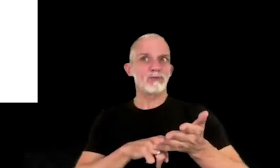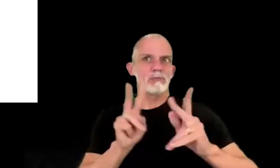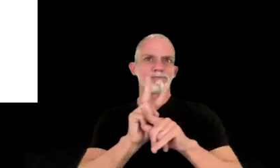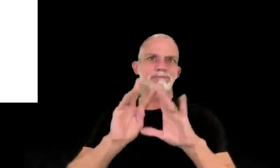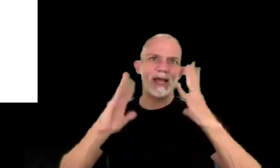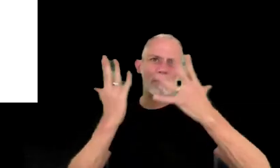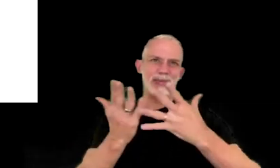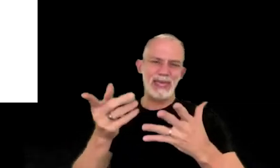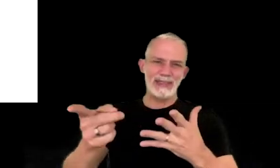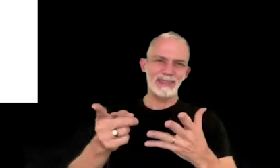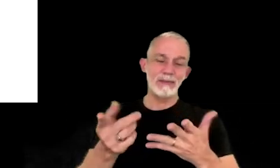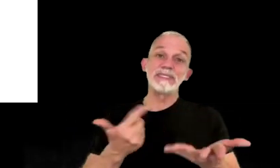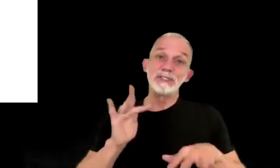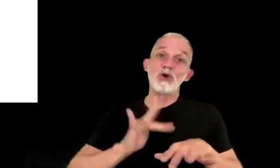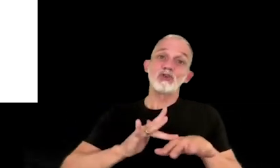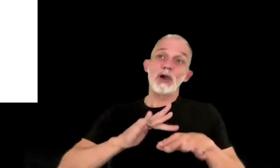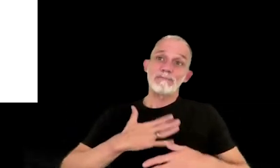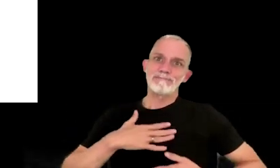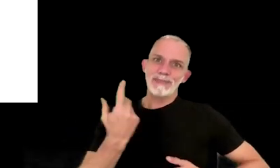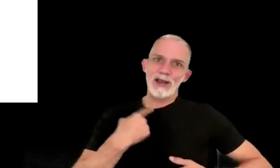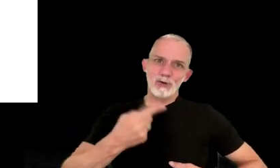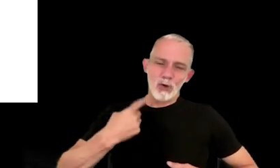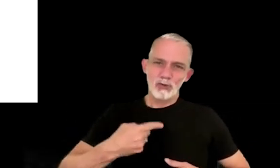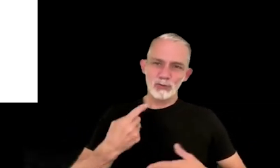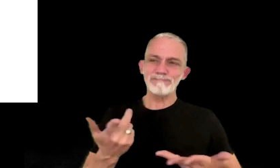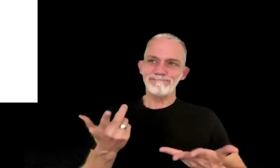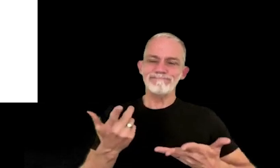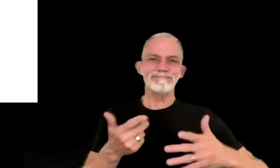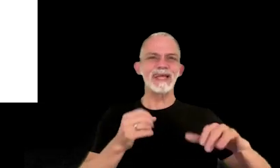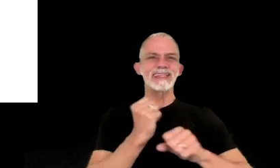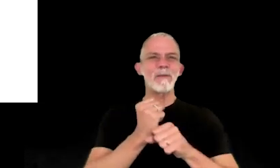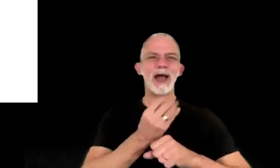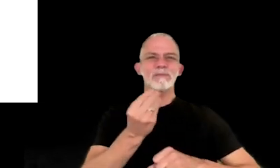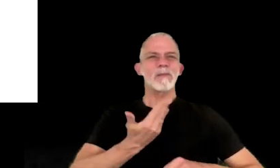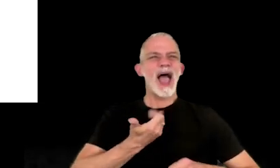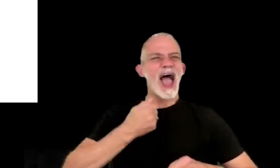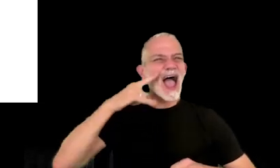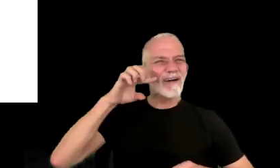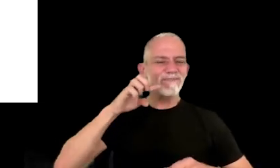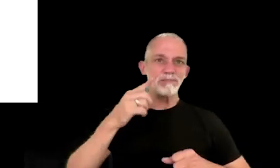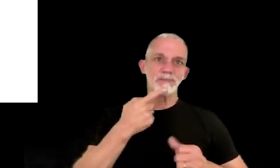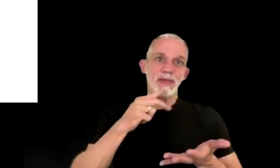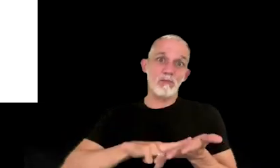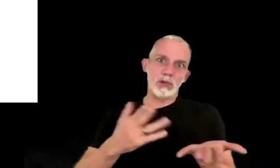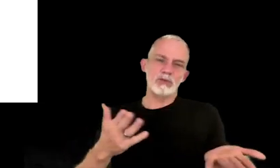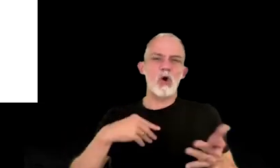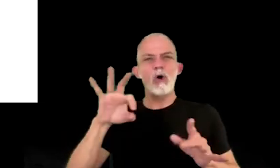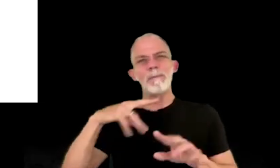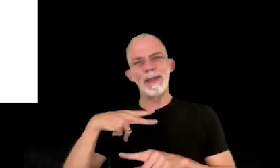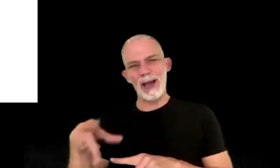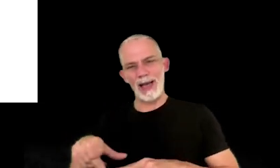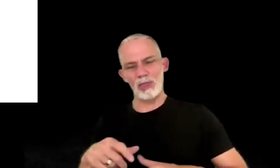y nos va a tocar, aunque sea, o sea, estando en la actividad pública, en la actividad fiscal o en la actividad privada.